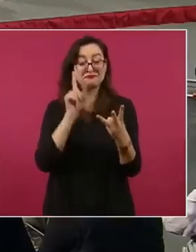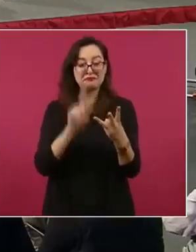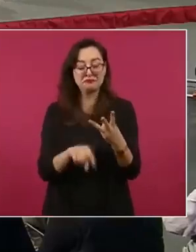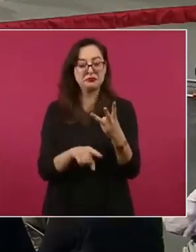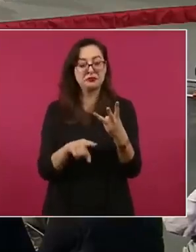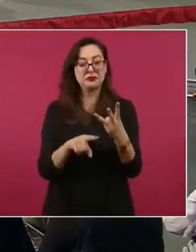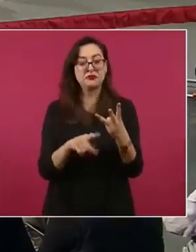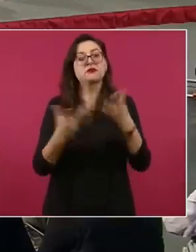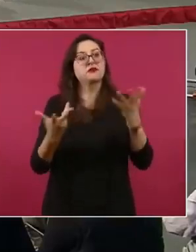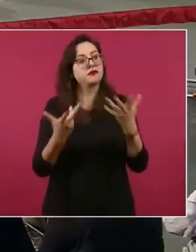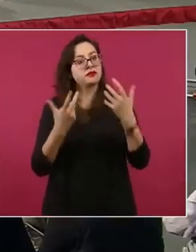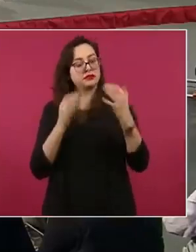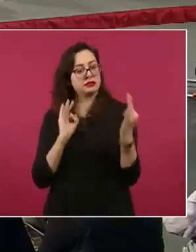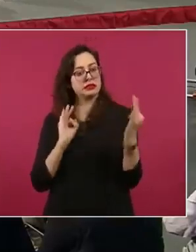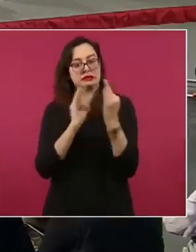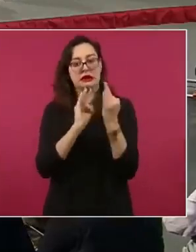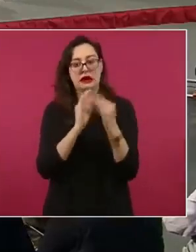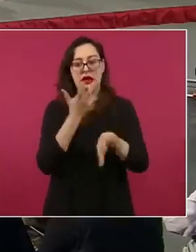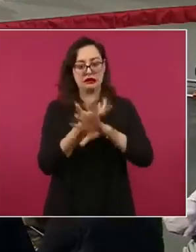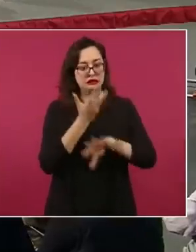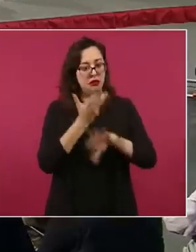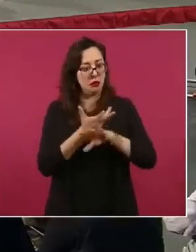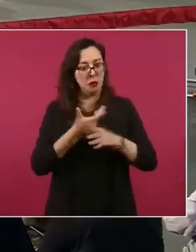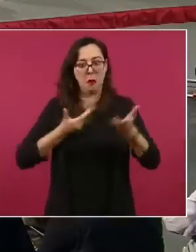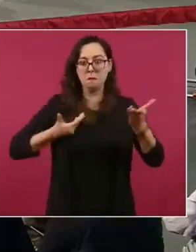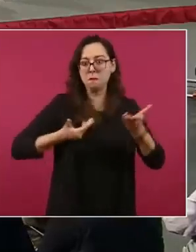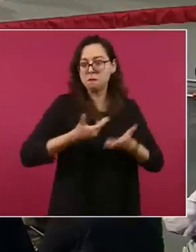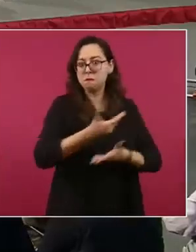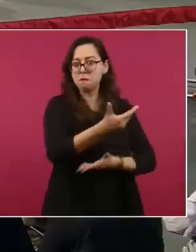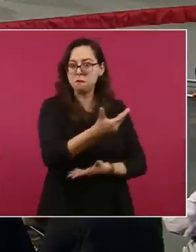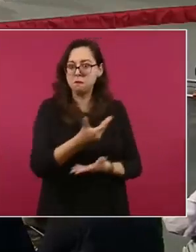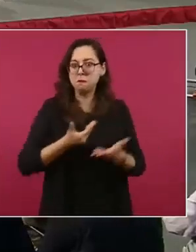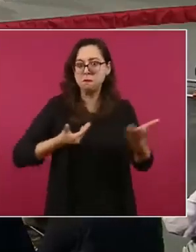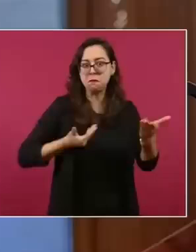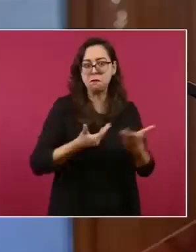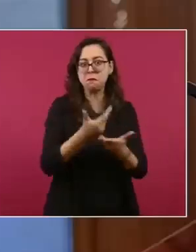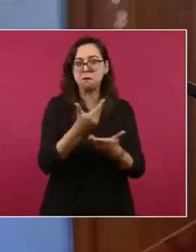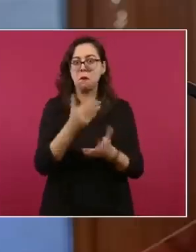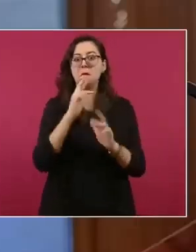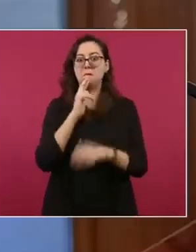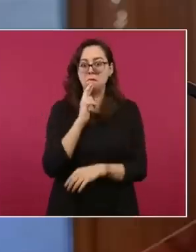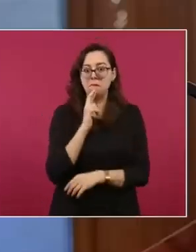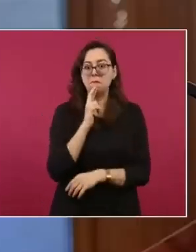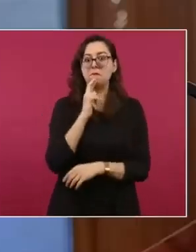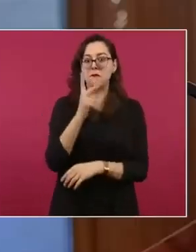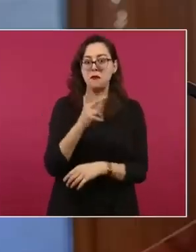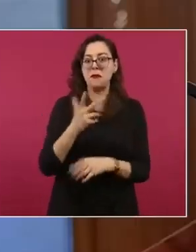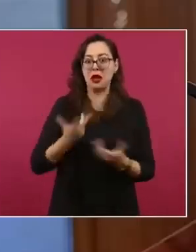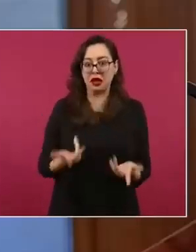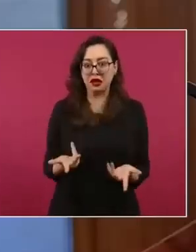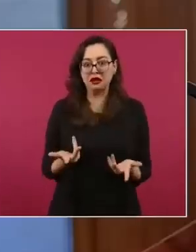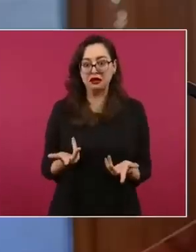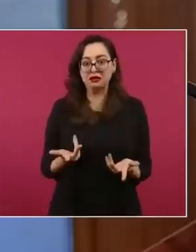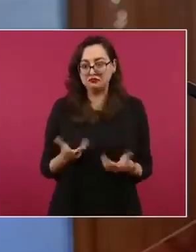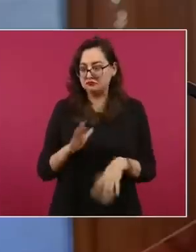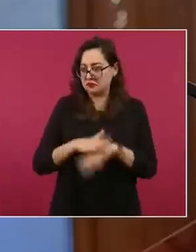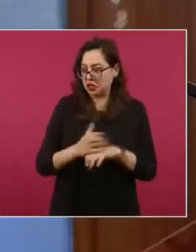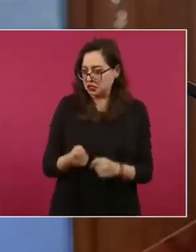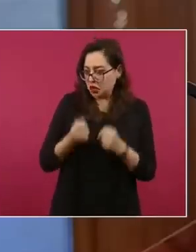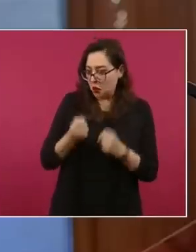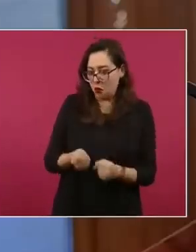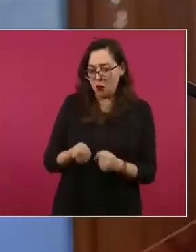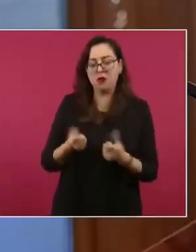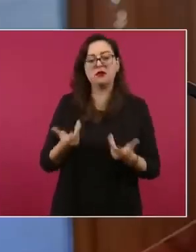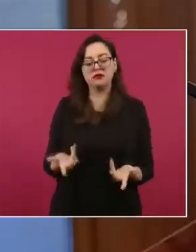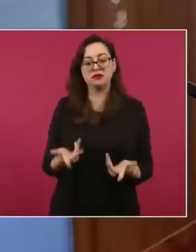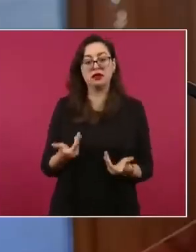vecindario correcto, y eso te lleva a tener más exportaciones, más actividad, más inversión, a pesar de que no la quieras. Somos más seguros. Más seguros